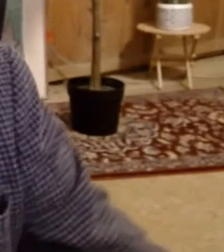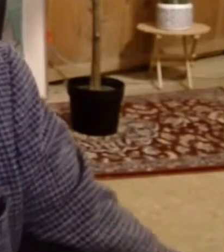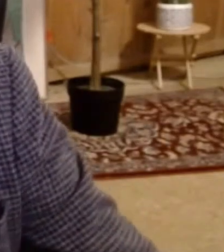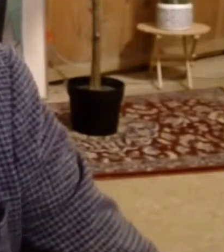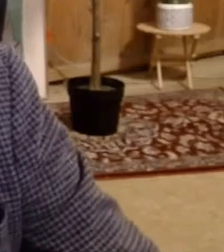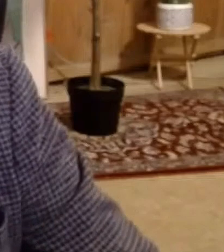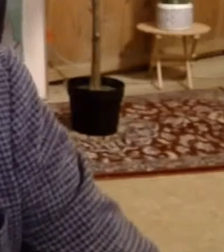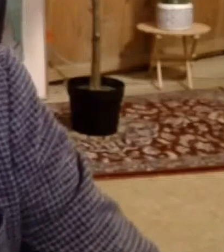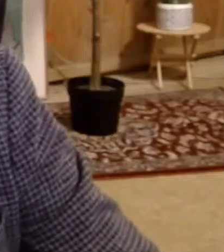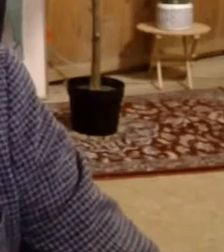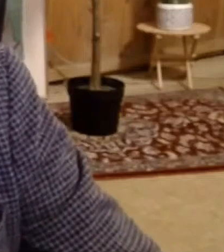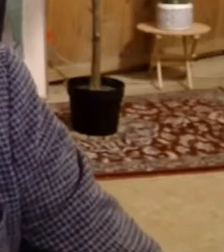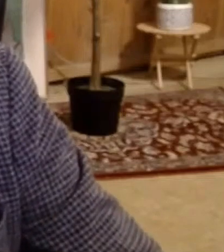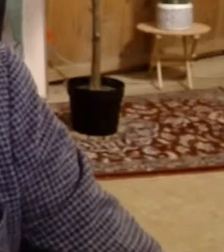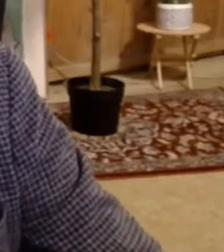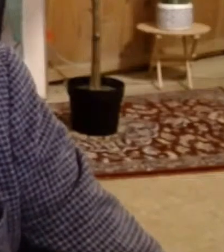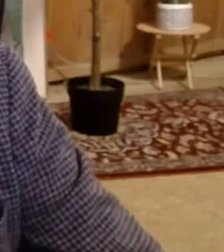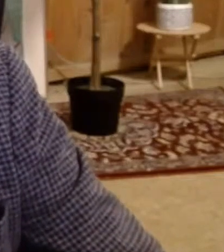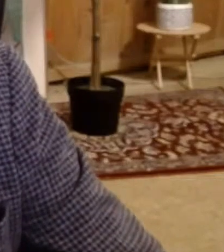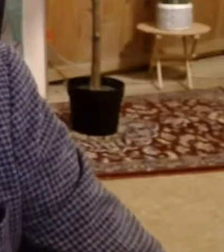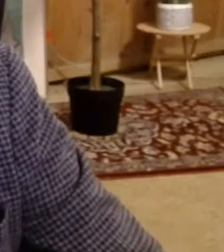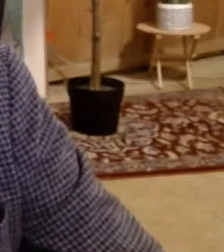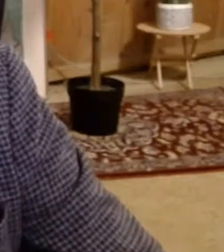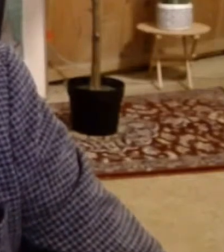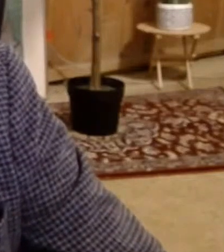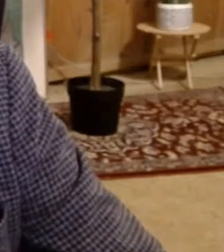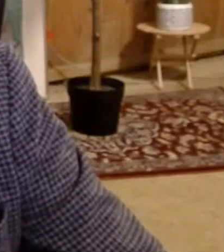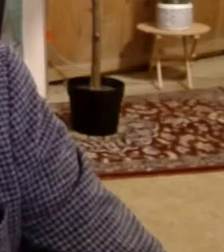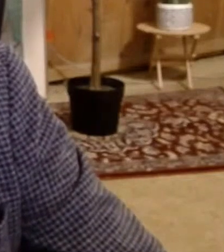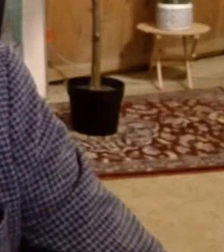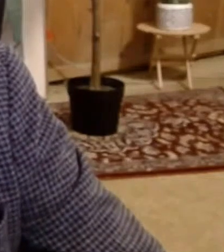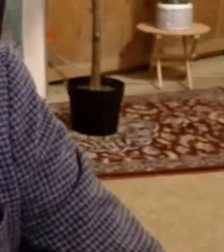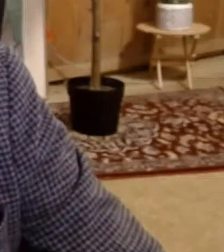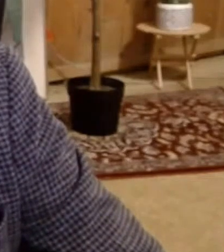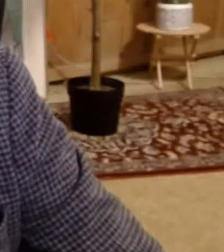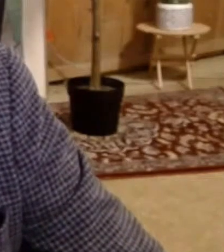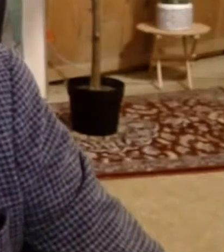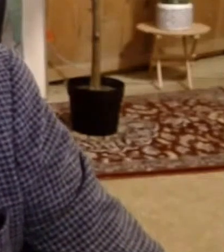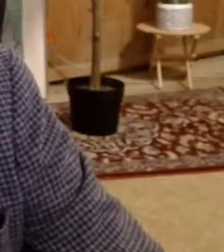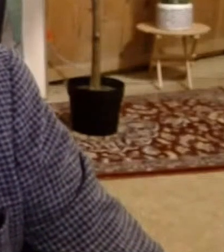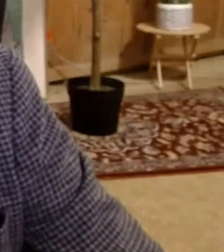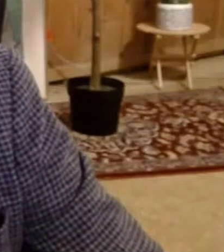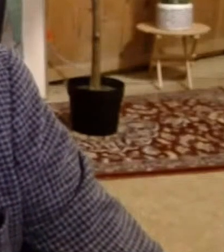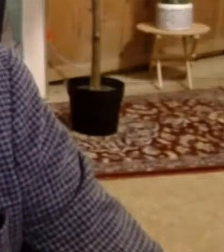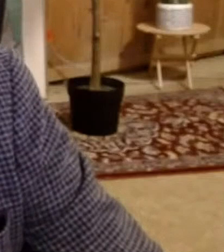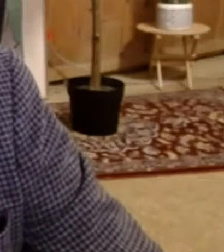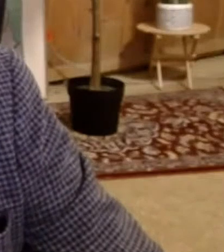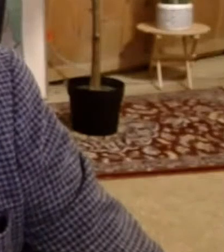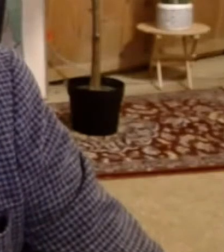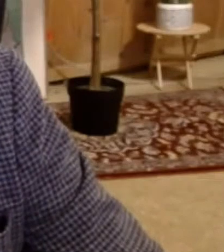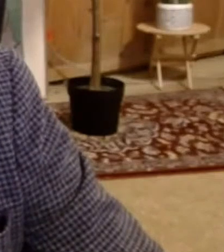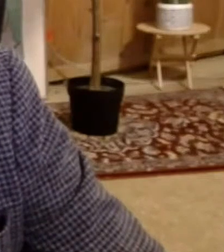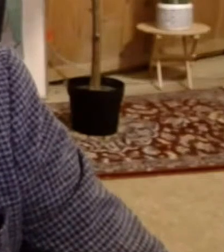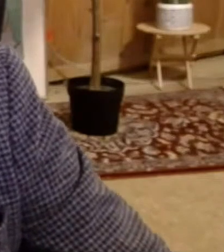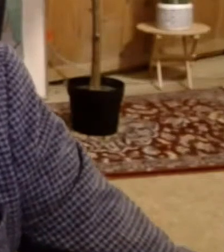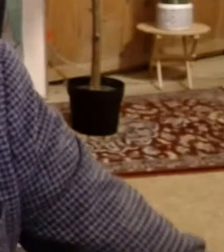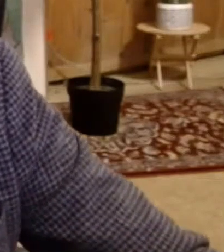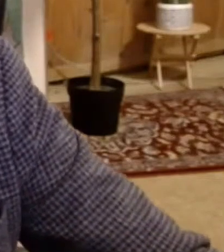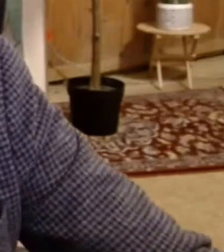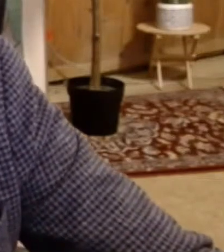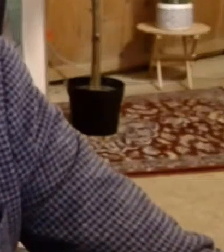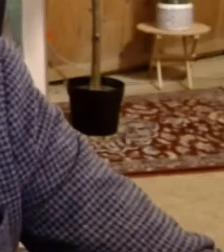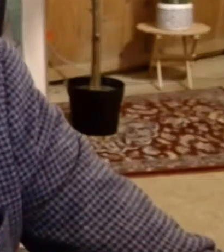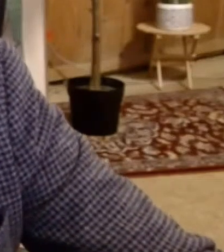conocer las autoridades que esto ocurre, se dan cuenta que se trata de un ex trabajador que realiza esta circunstancia,